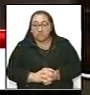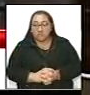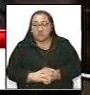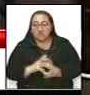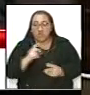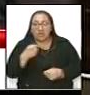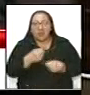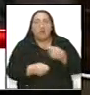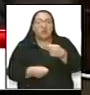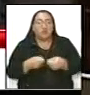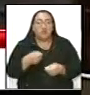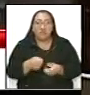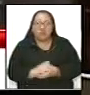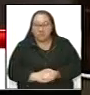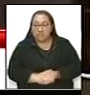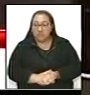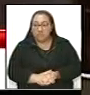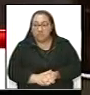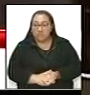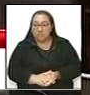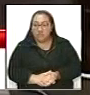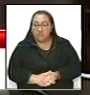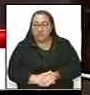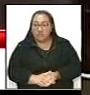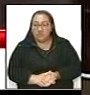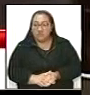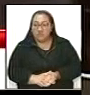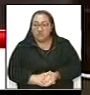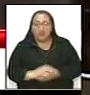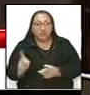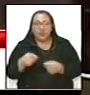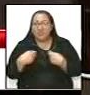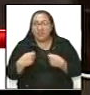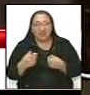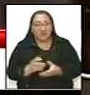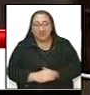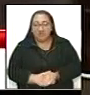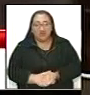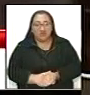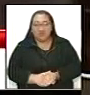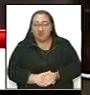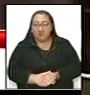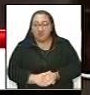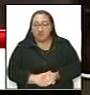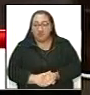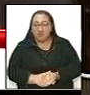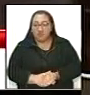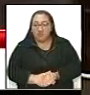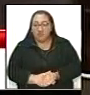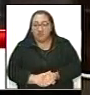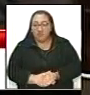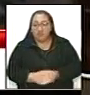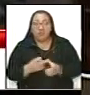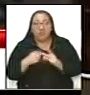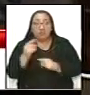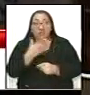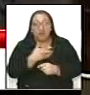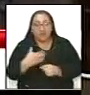inversión. Es inversión, no es gasto. De tal manera,